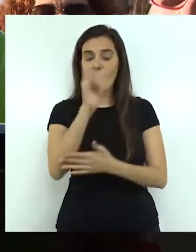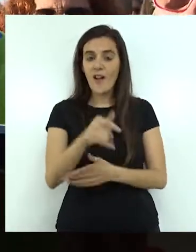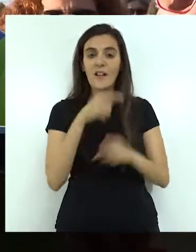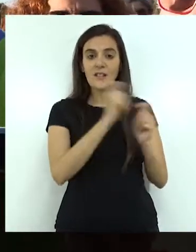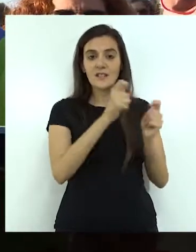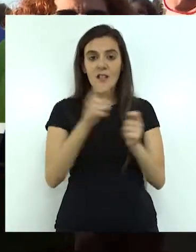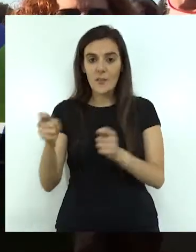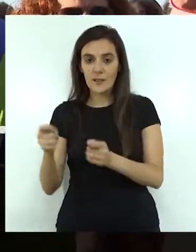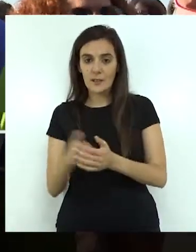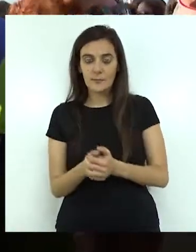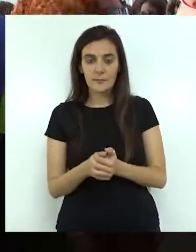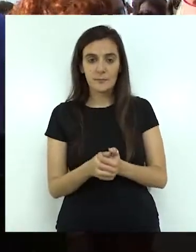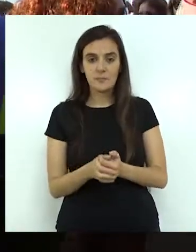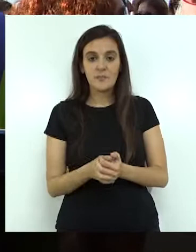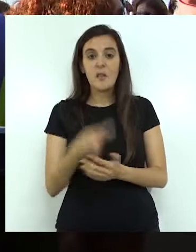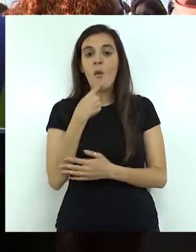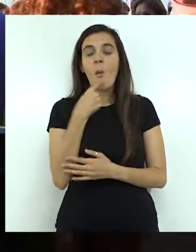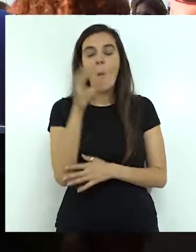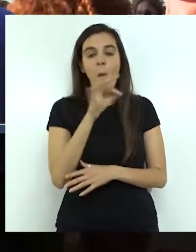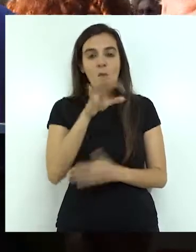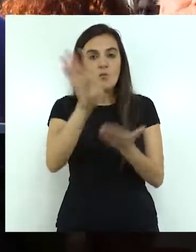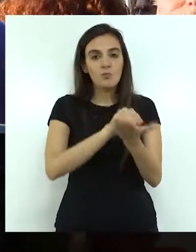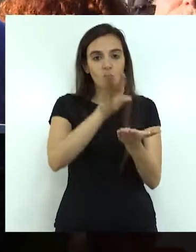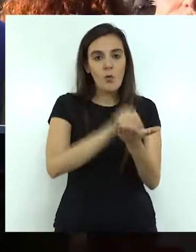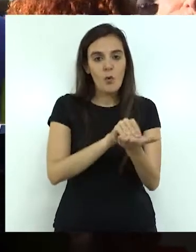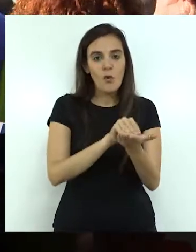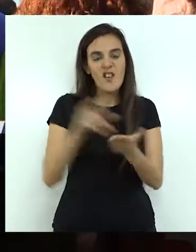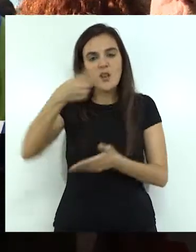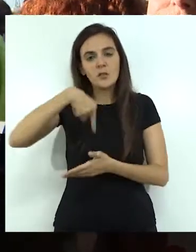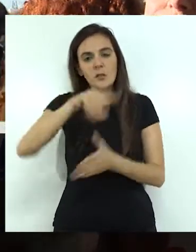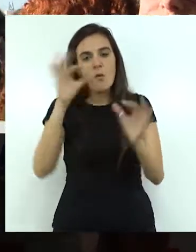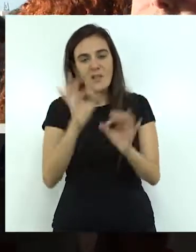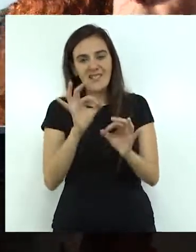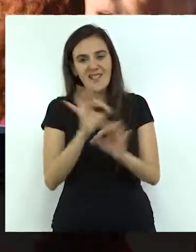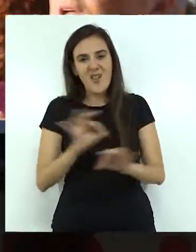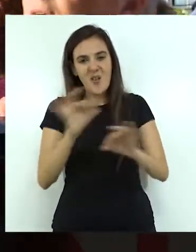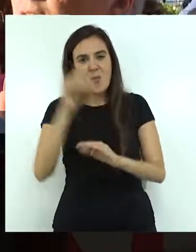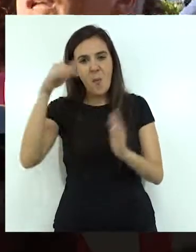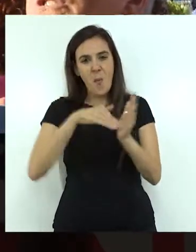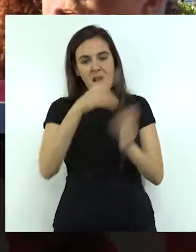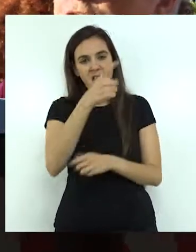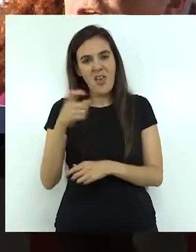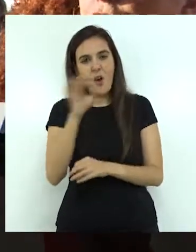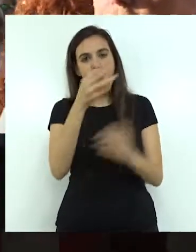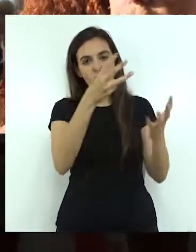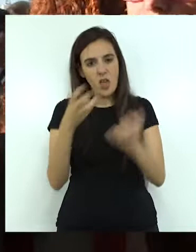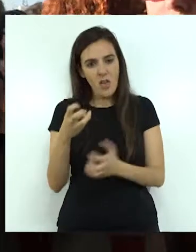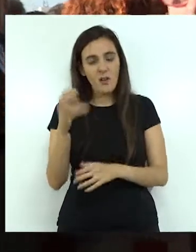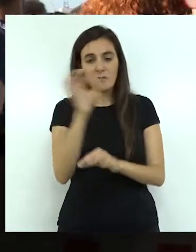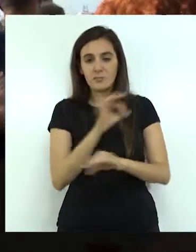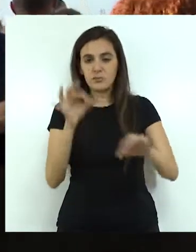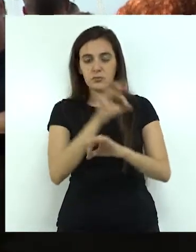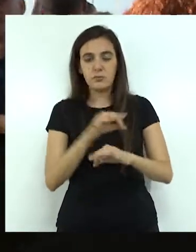lo que no puede ser que se lleven ellos el oro y nosotros con cien mil euros 800 y engañando al señor